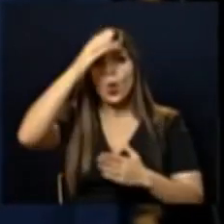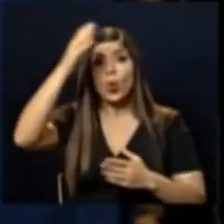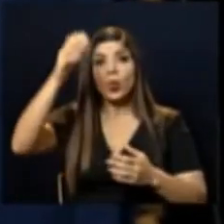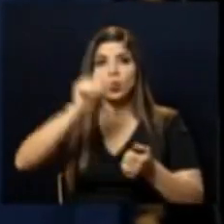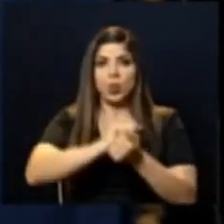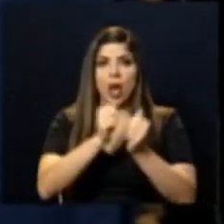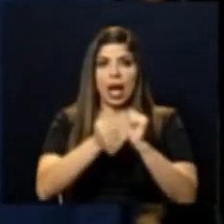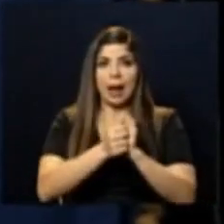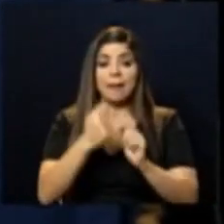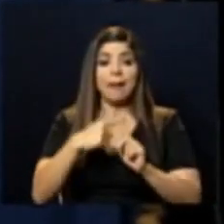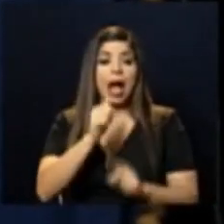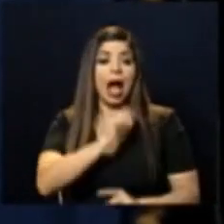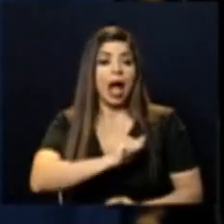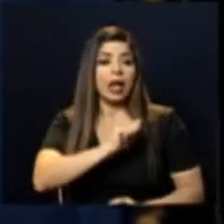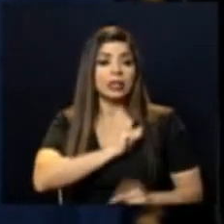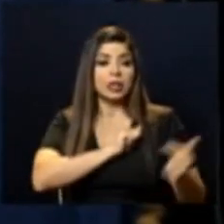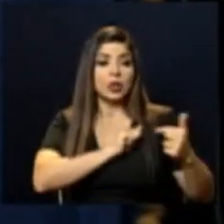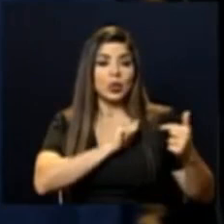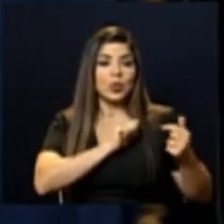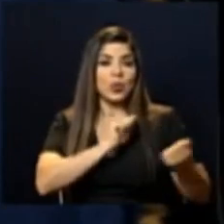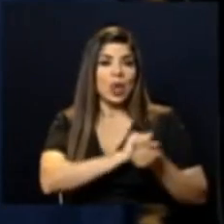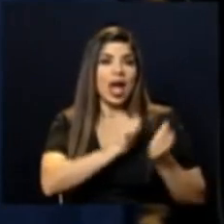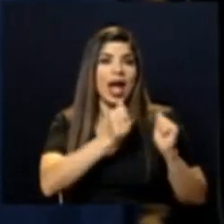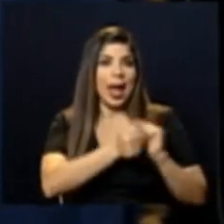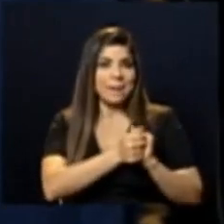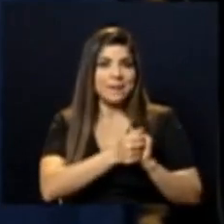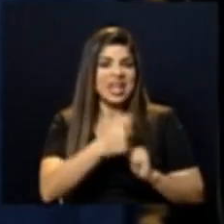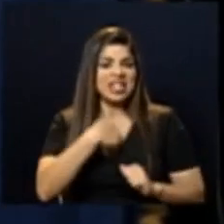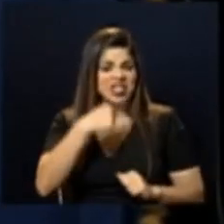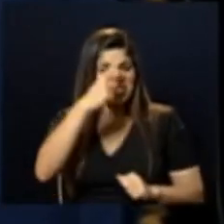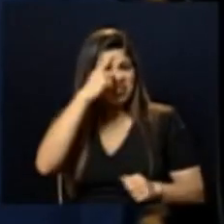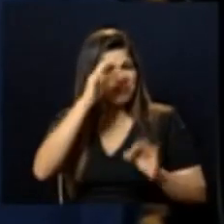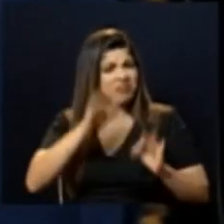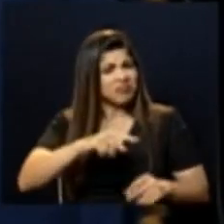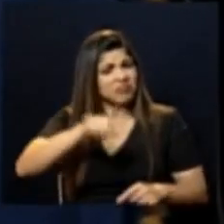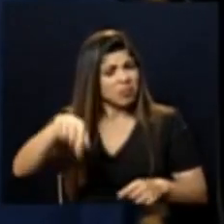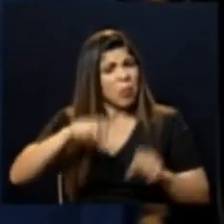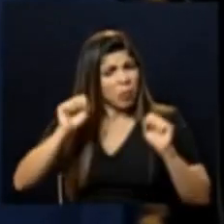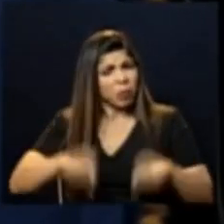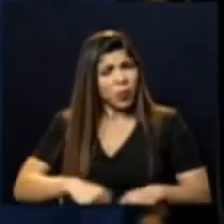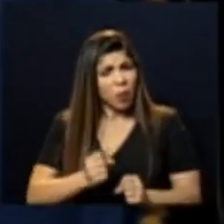en nuestras actitudes, y estoy convencido de que podemos hacerlo.